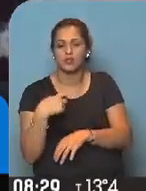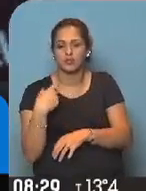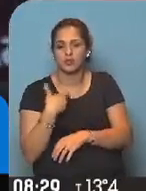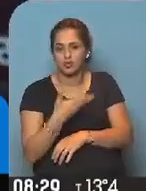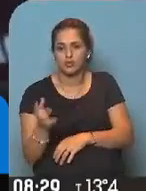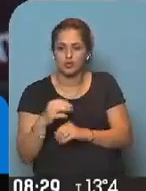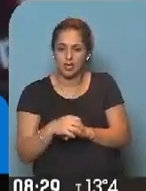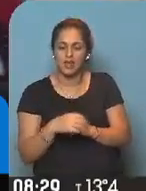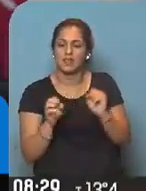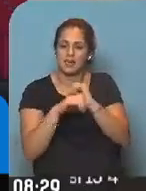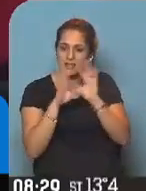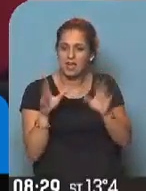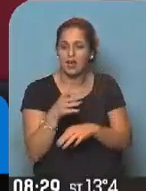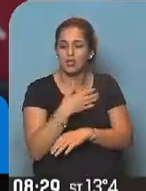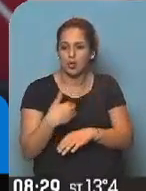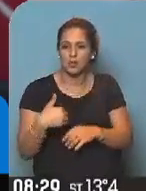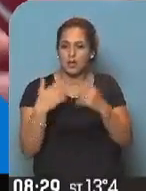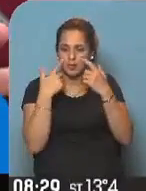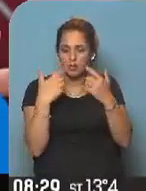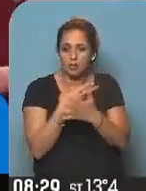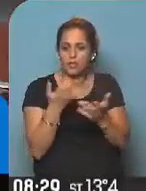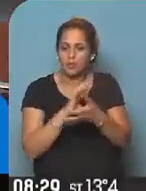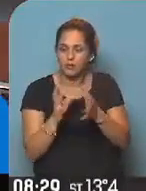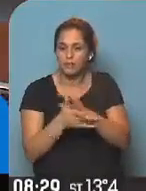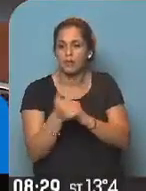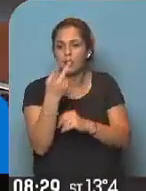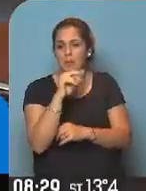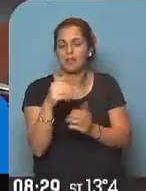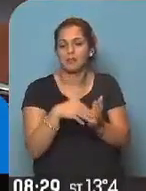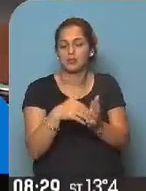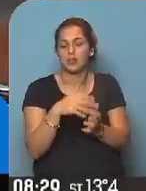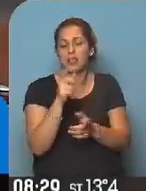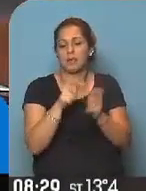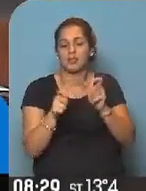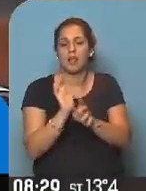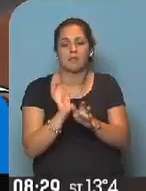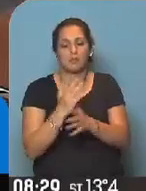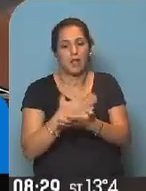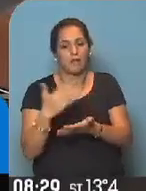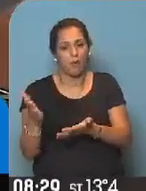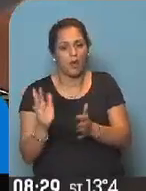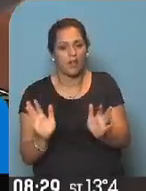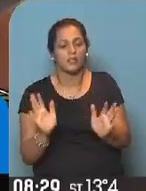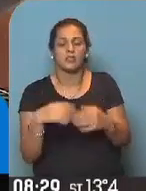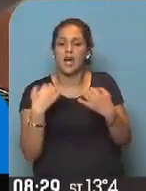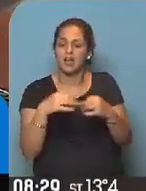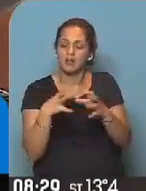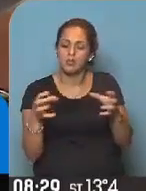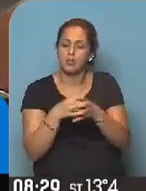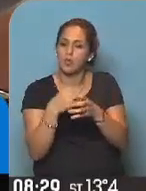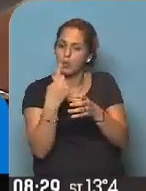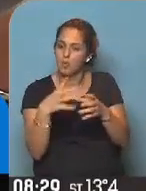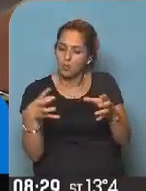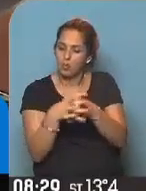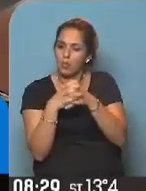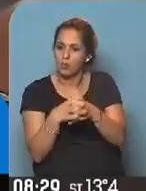el gobierno mismo deber encara un modelo que deja 20 millones de personas afuera tenemos una única oposición unida y no fragmentada y